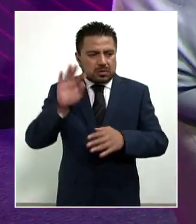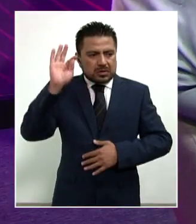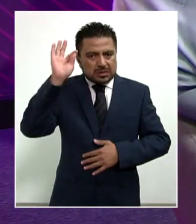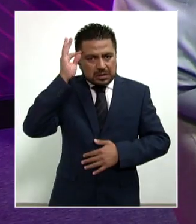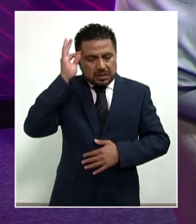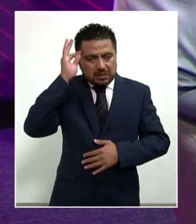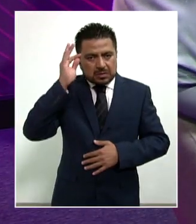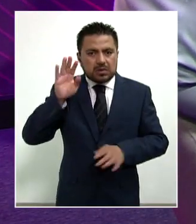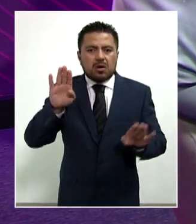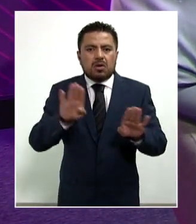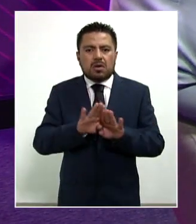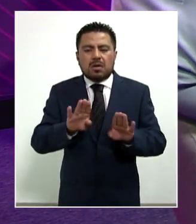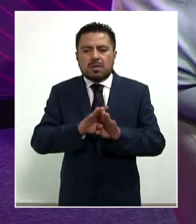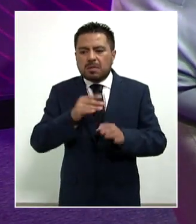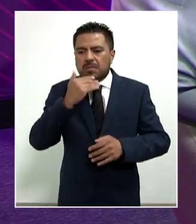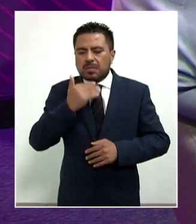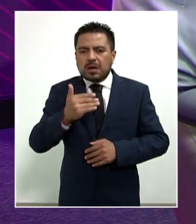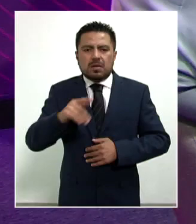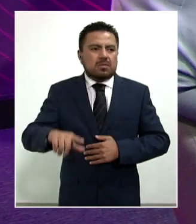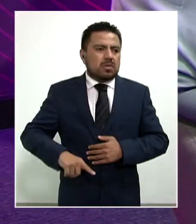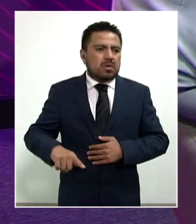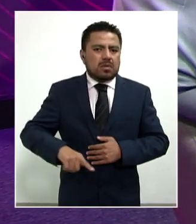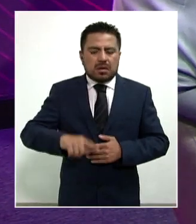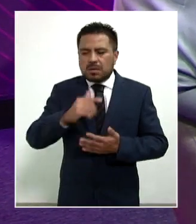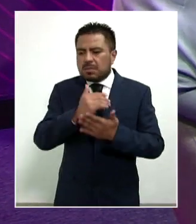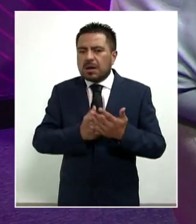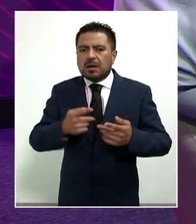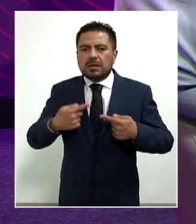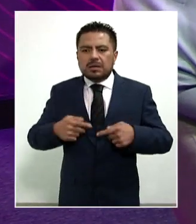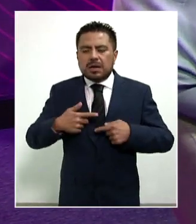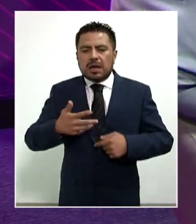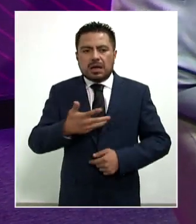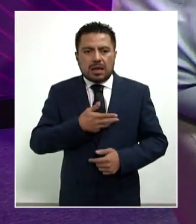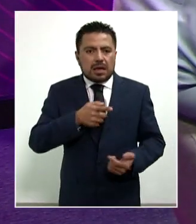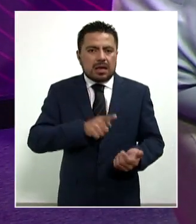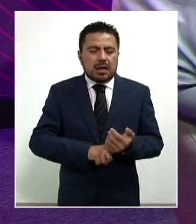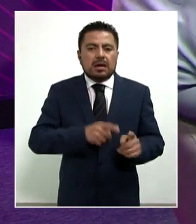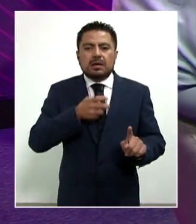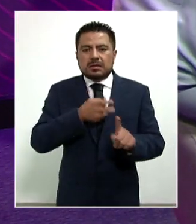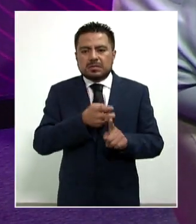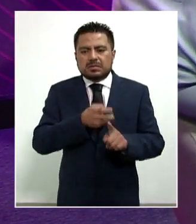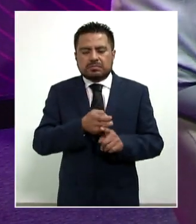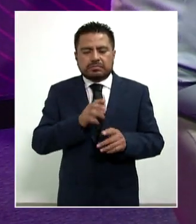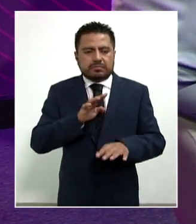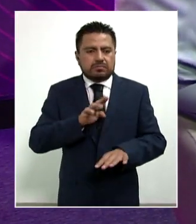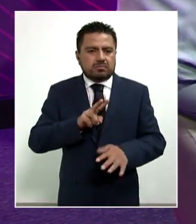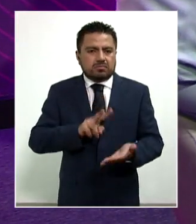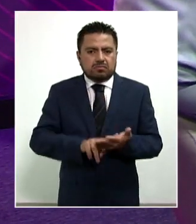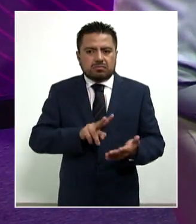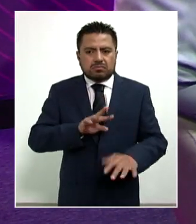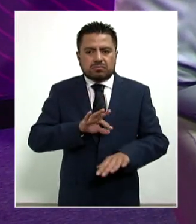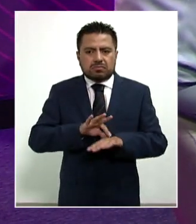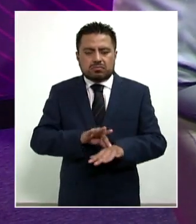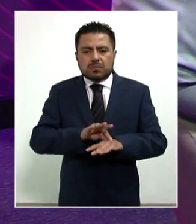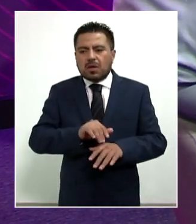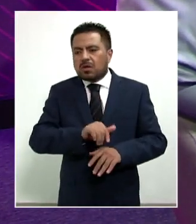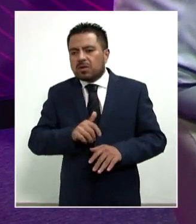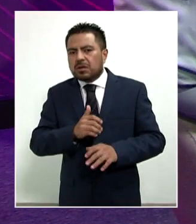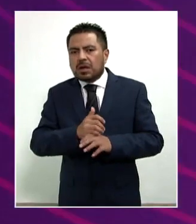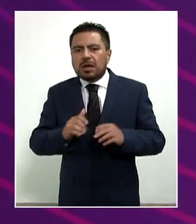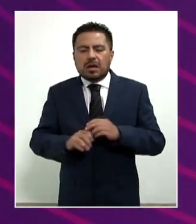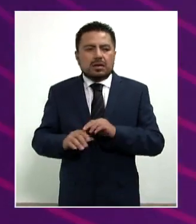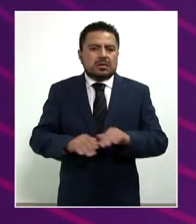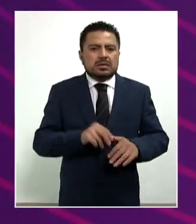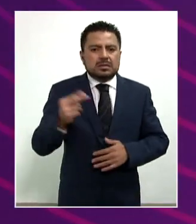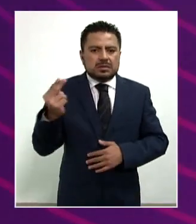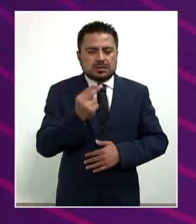como bienes públicos para quienes menos tienen, ¿no? Eso es evidente. Pero por el otro lado,